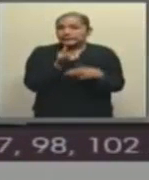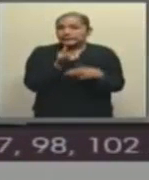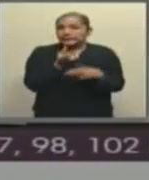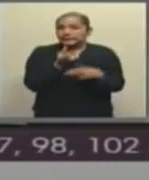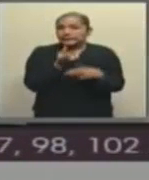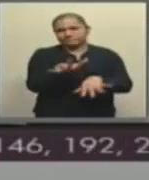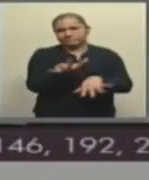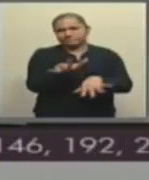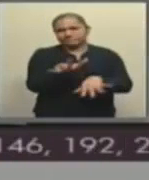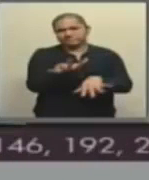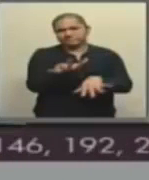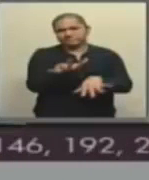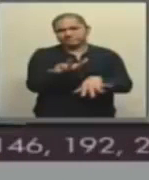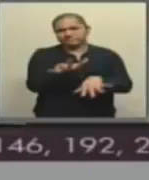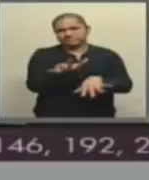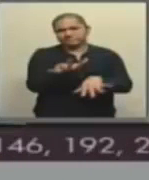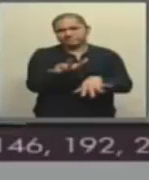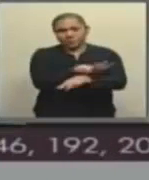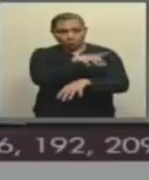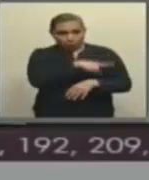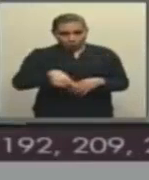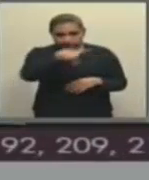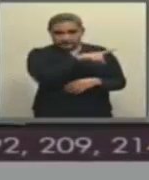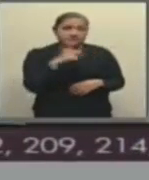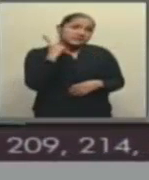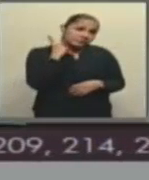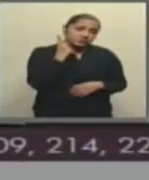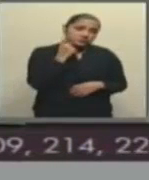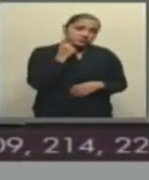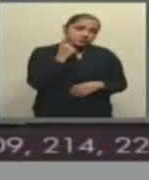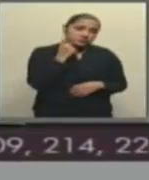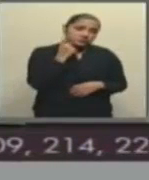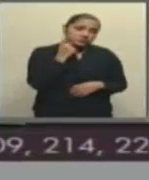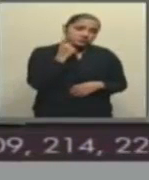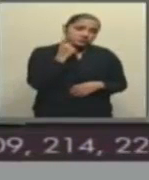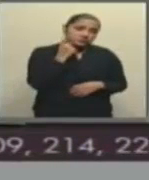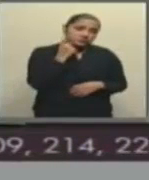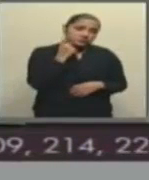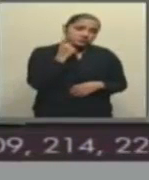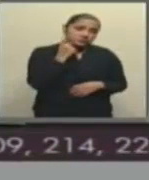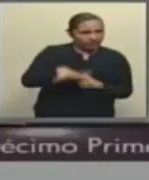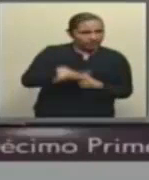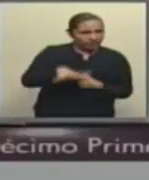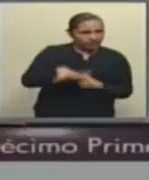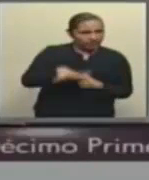Ustedes, diputados y diputadas, siguen sin responder a la ciudadanía